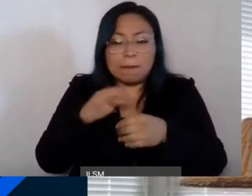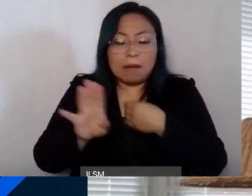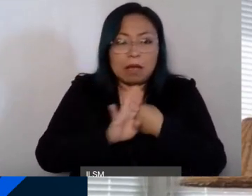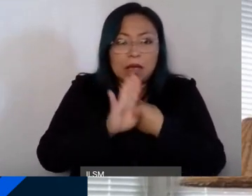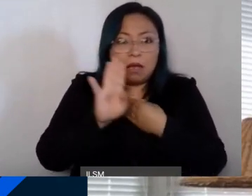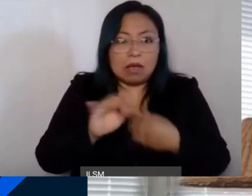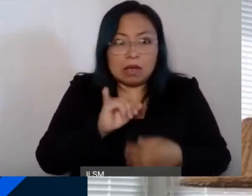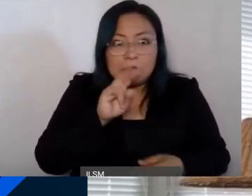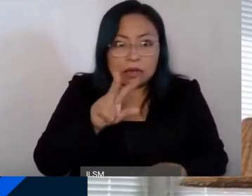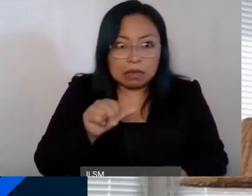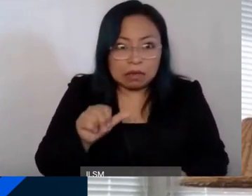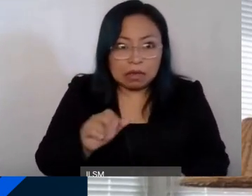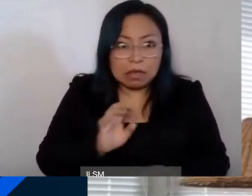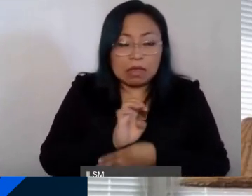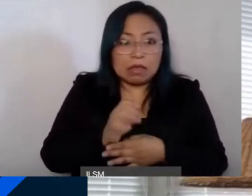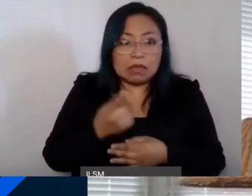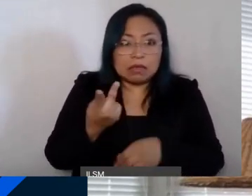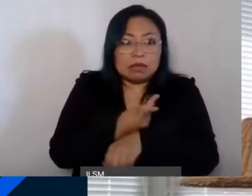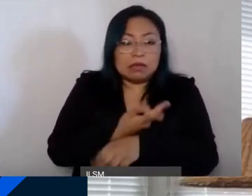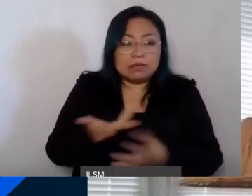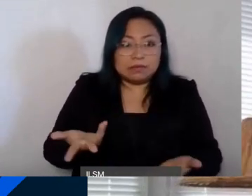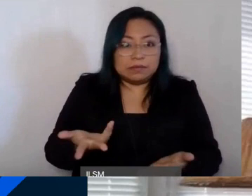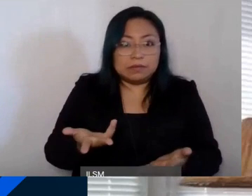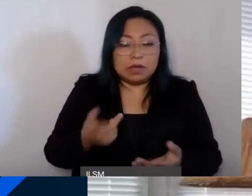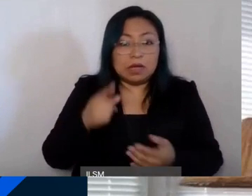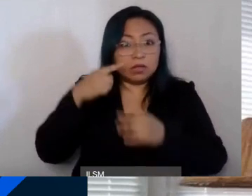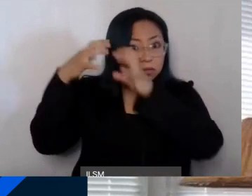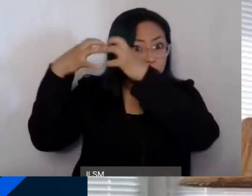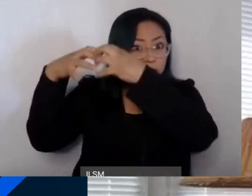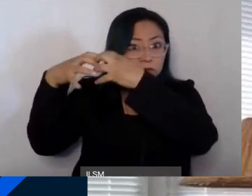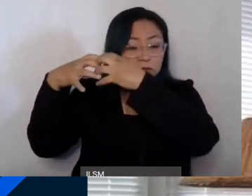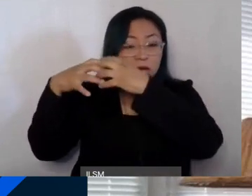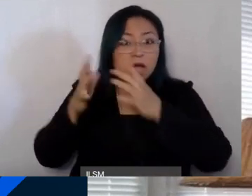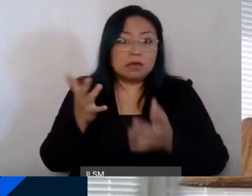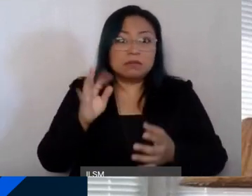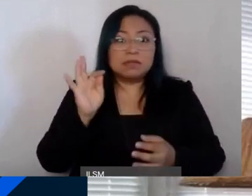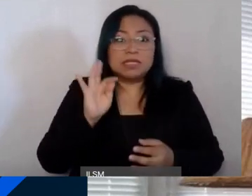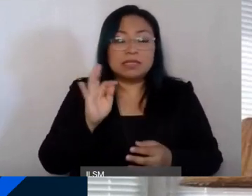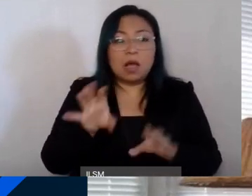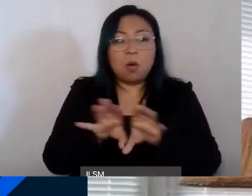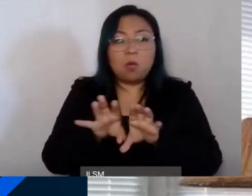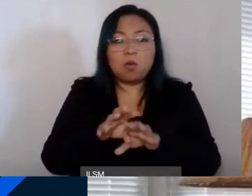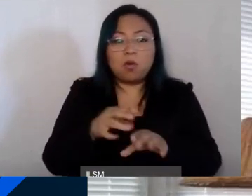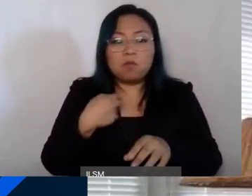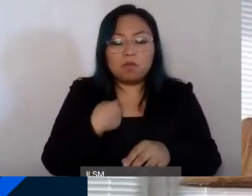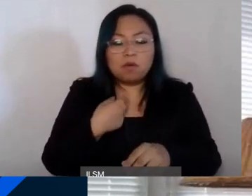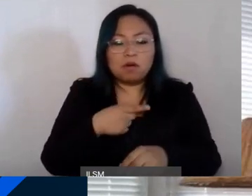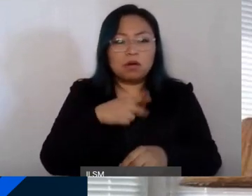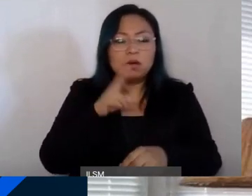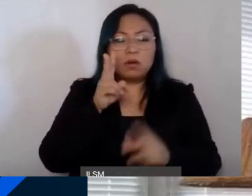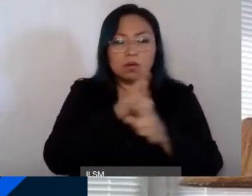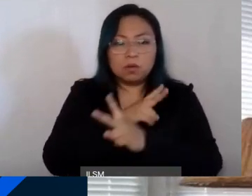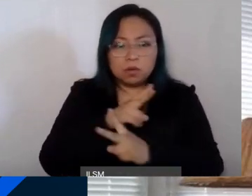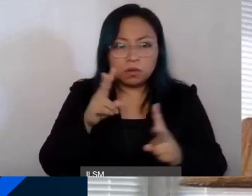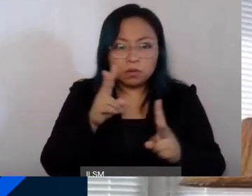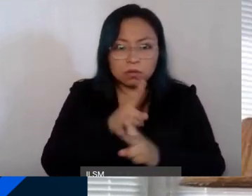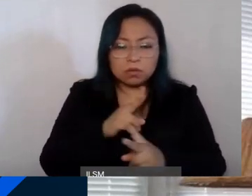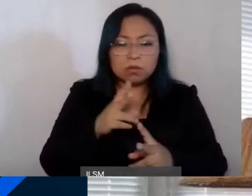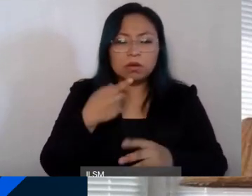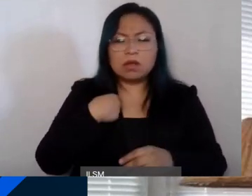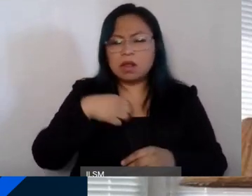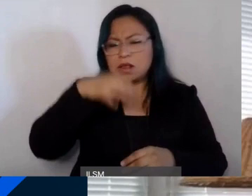cómo es posible si el cerebro es lo más sensible al déficit de oxígeno que tenga una